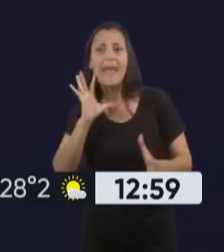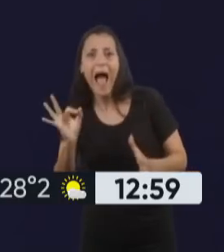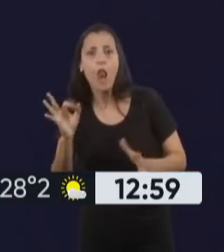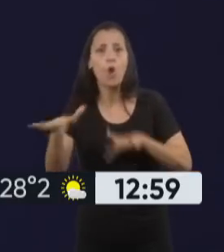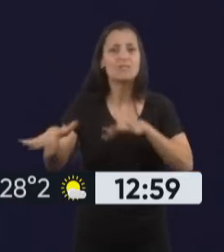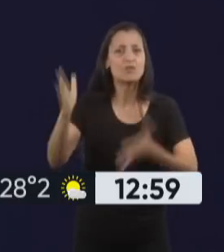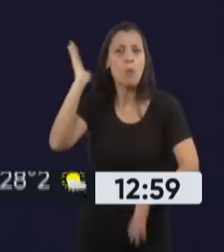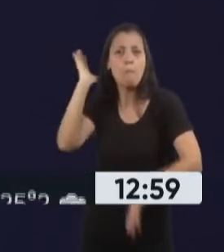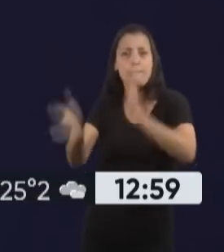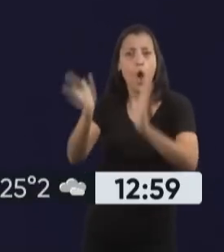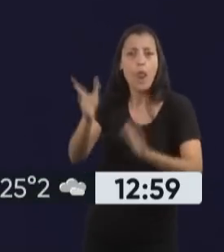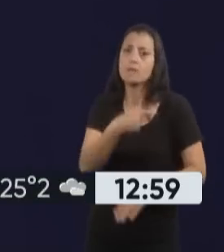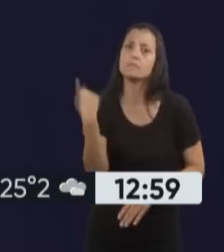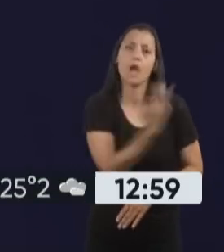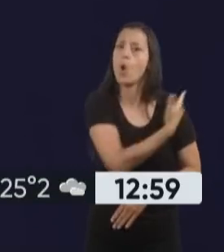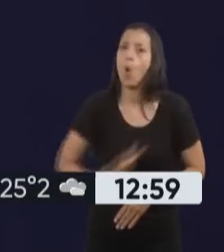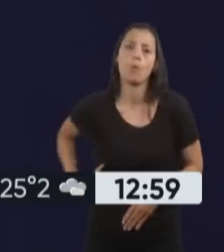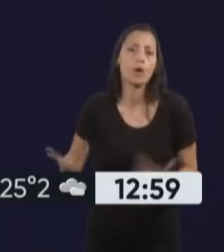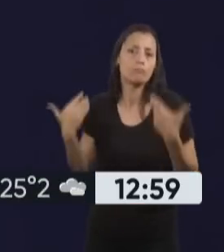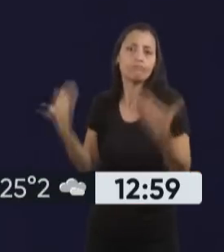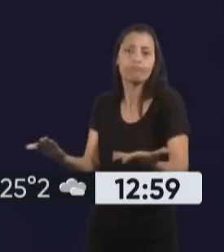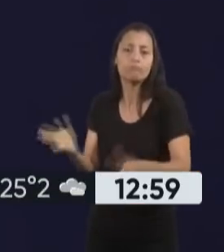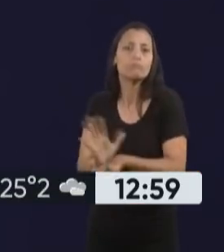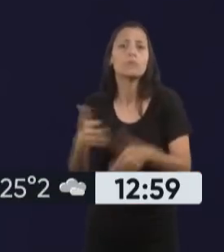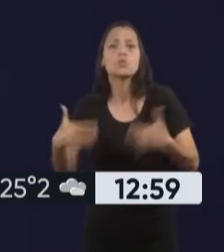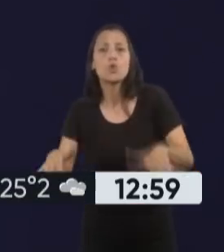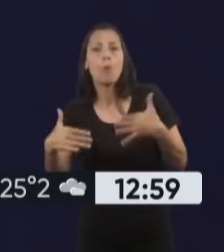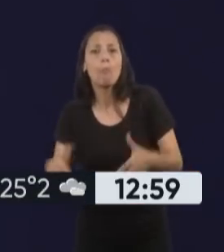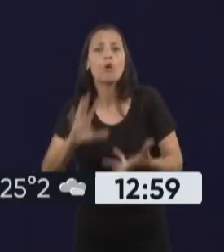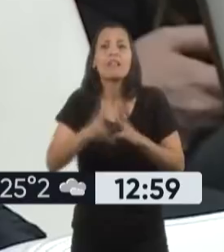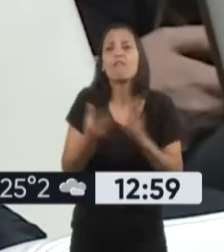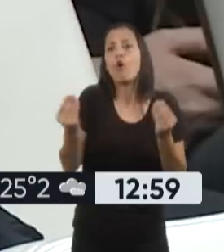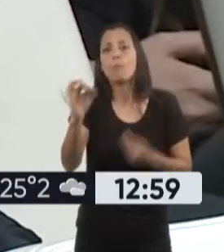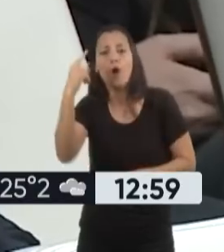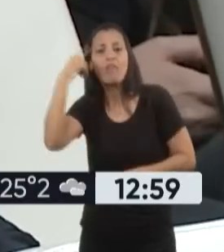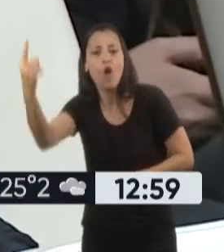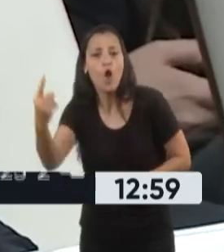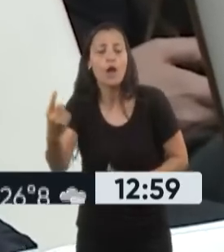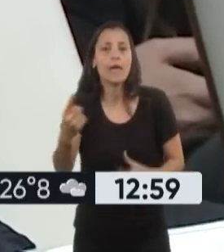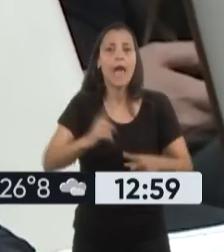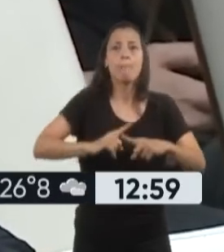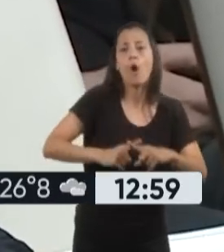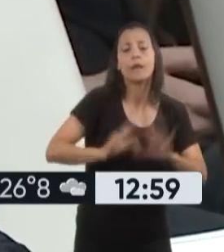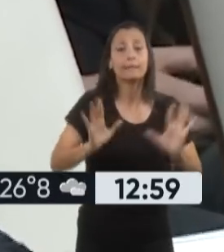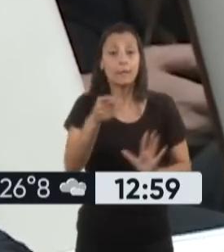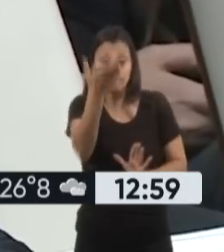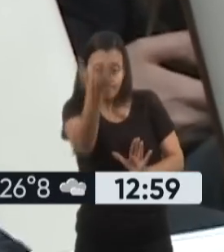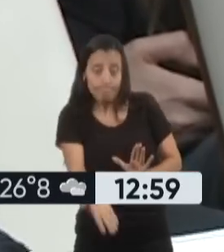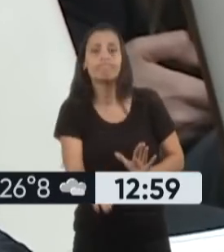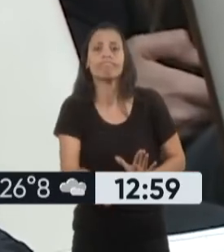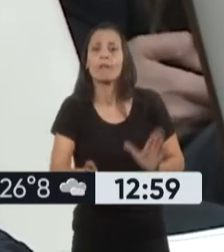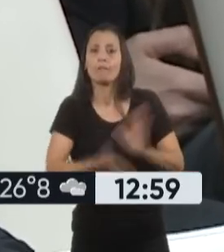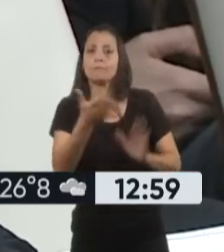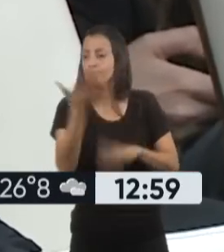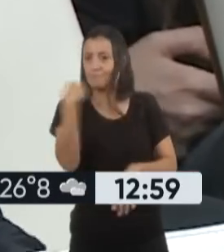violencia, independientemente del medio o la ideología, por haber sido agredido,